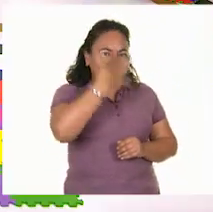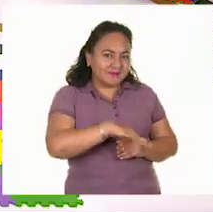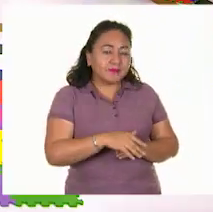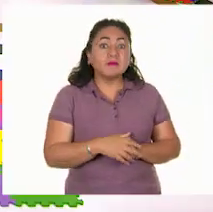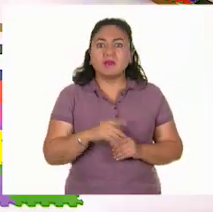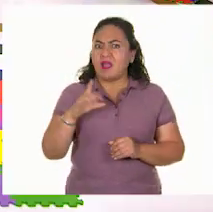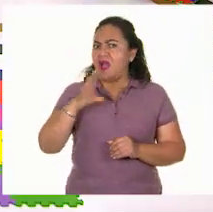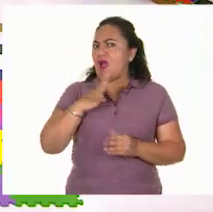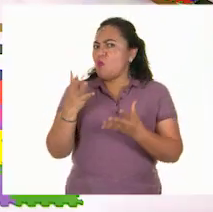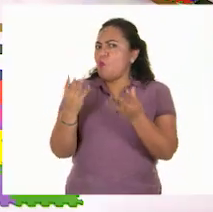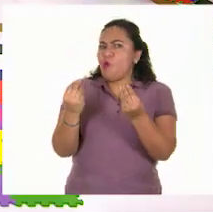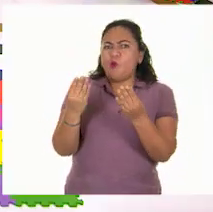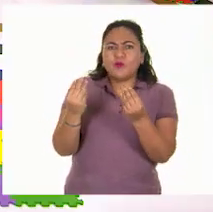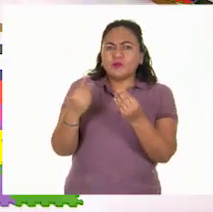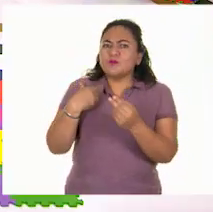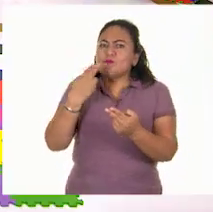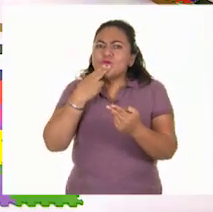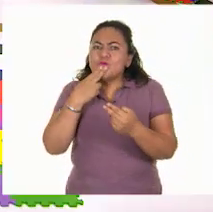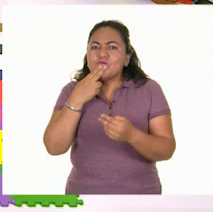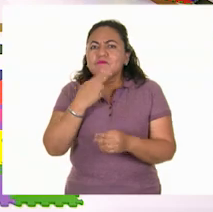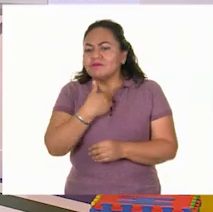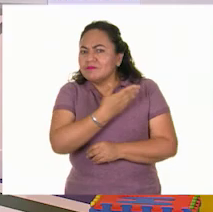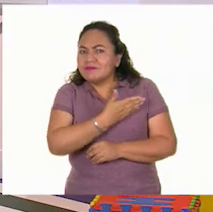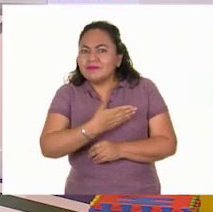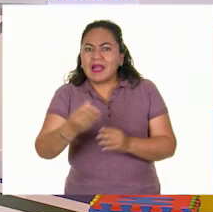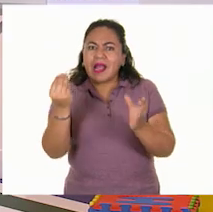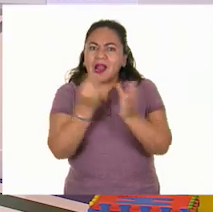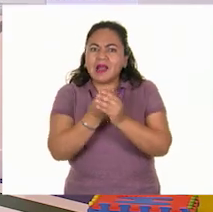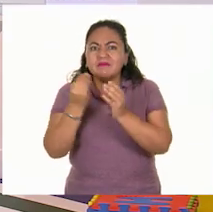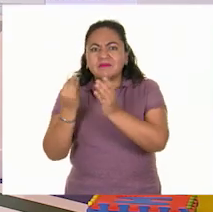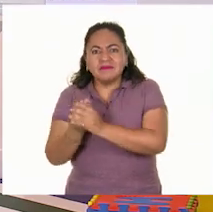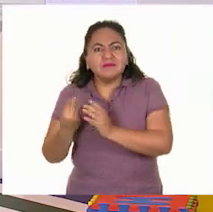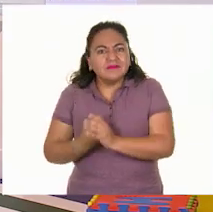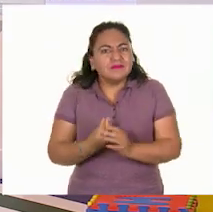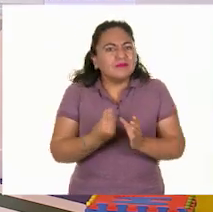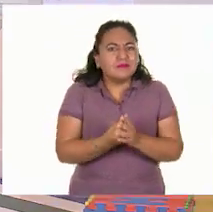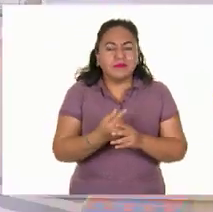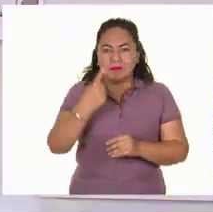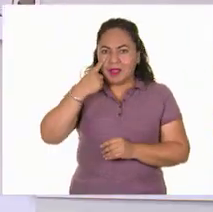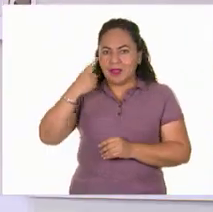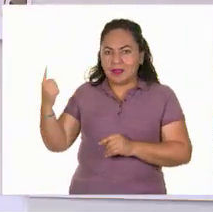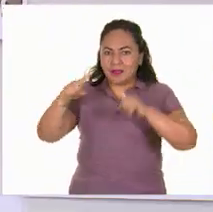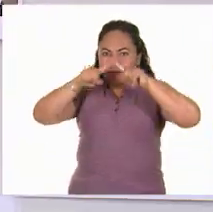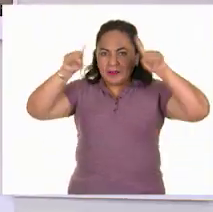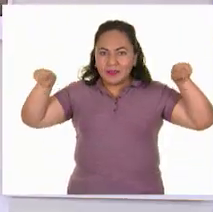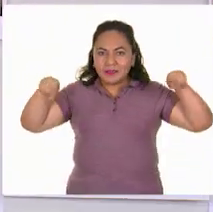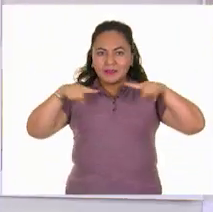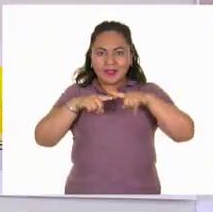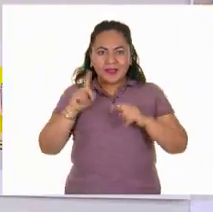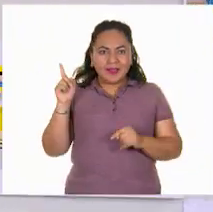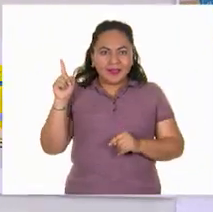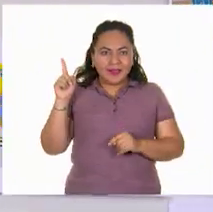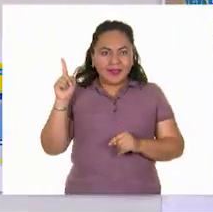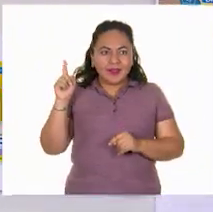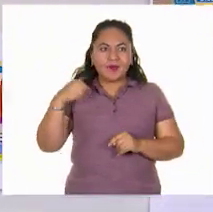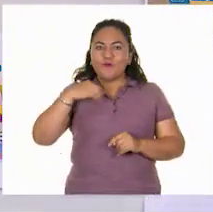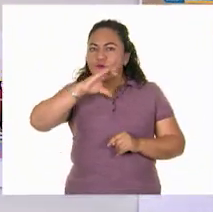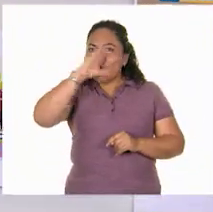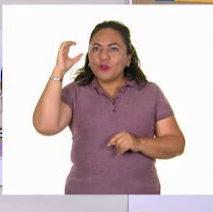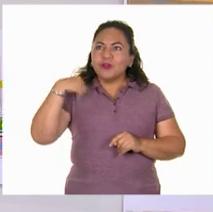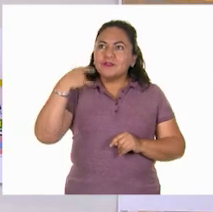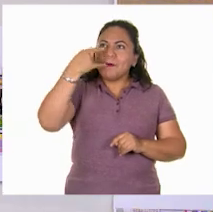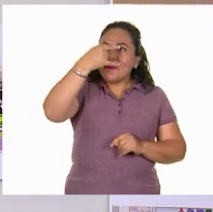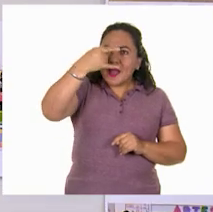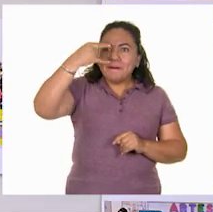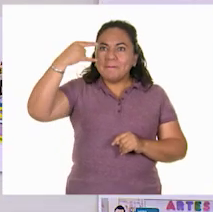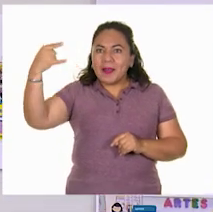tenemos muchas cosas que utilizamos durante todas las clases. Aquí en el pizarrón puedes ver que también colecciono